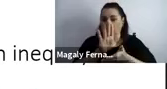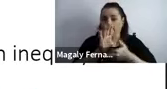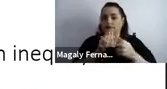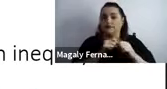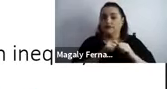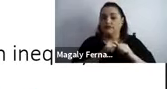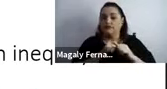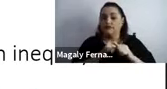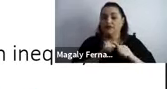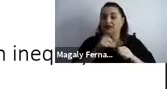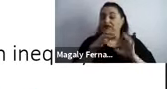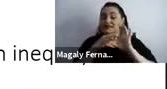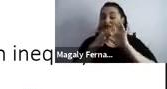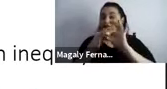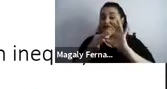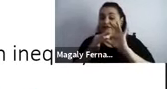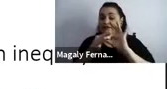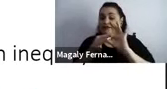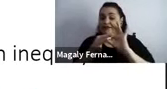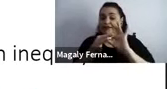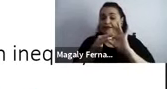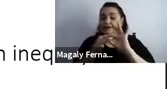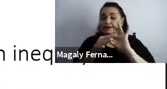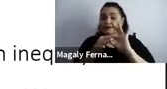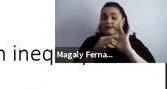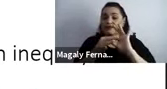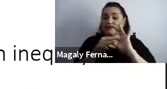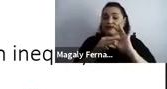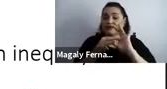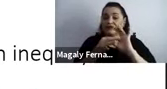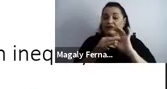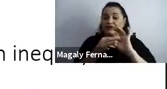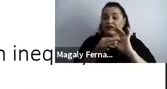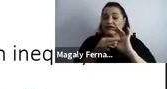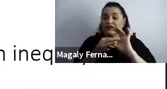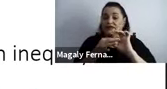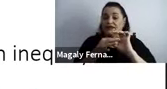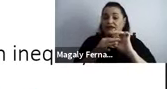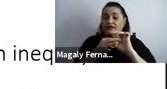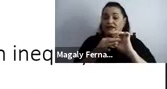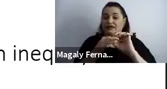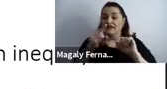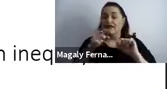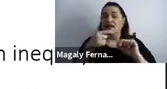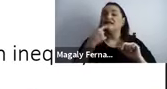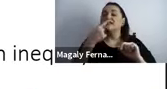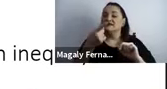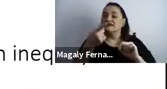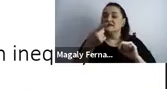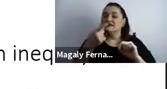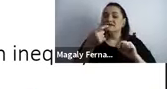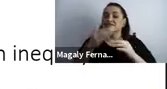se refiere a una serie temporal de predicción de mortalidad